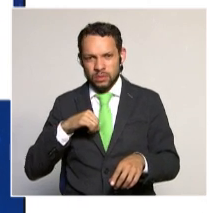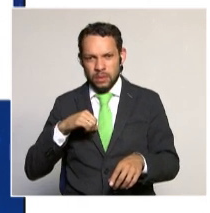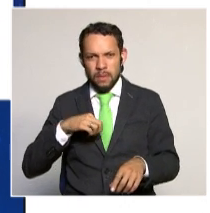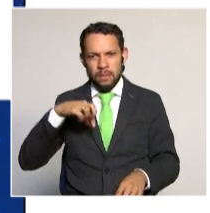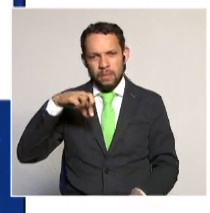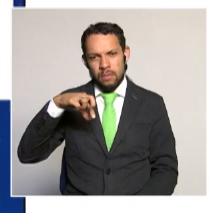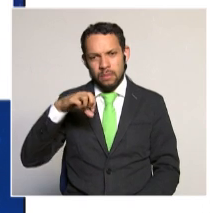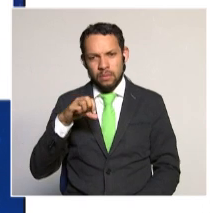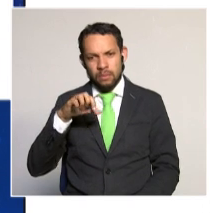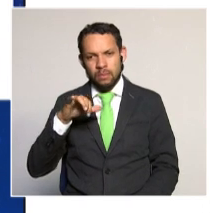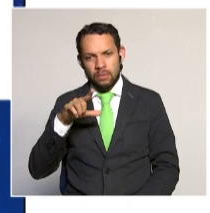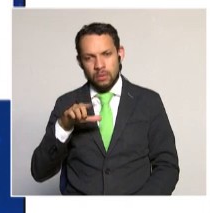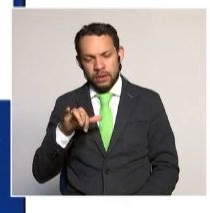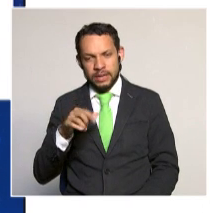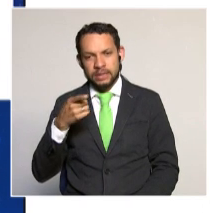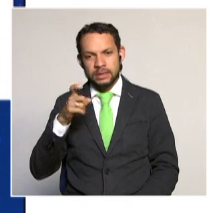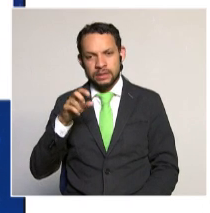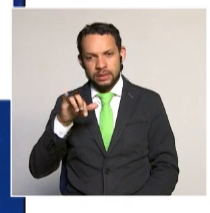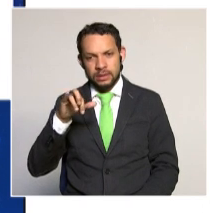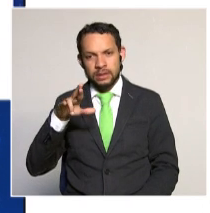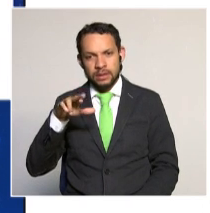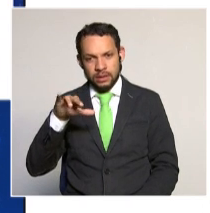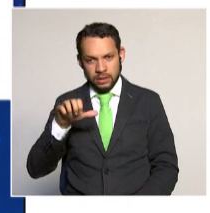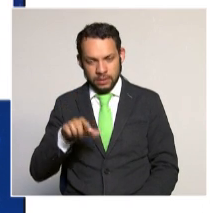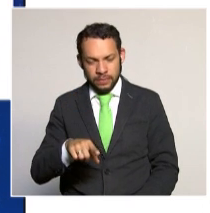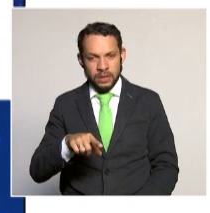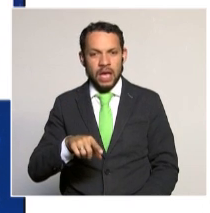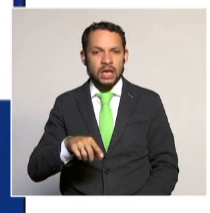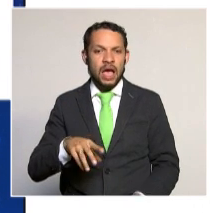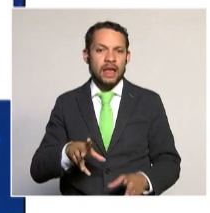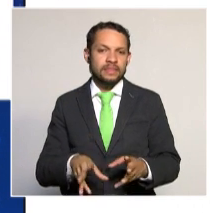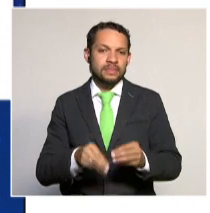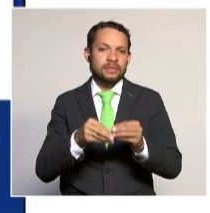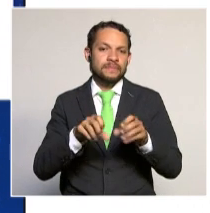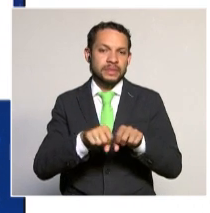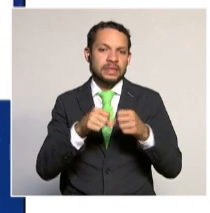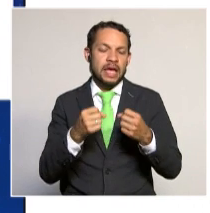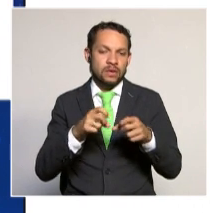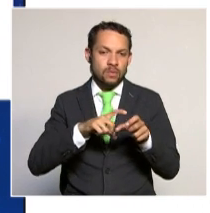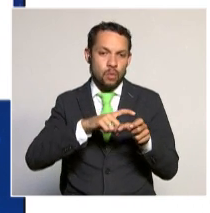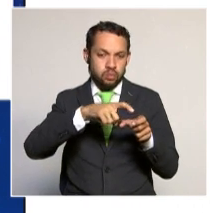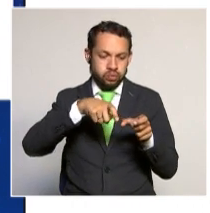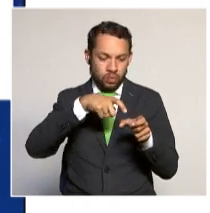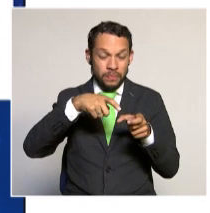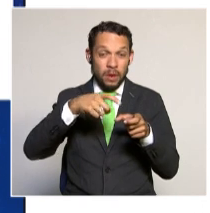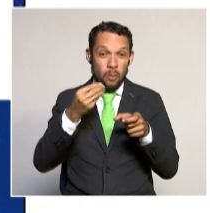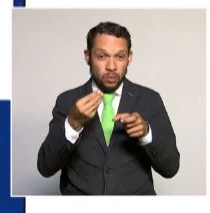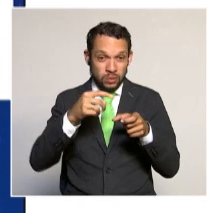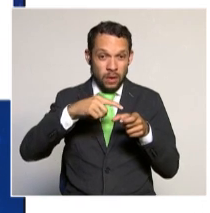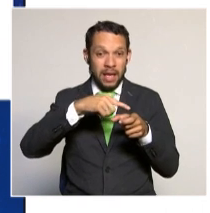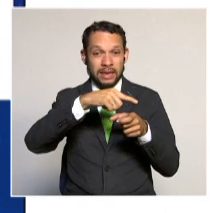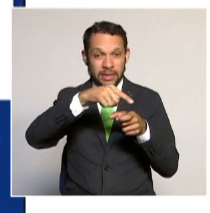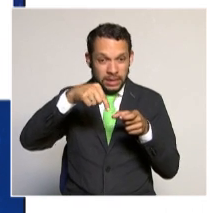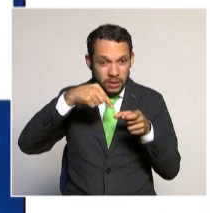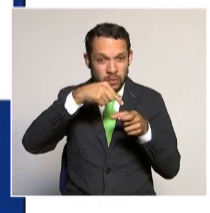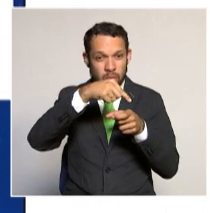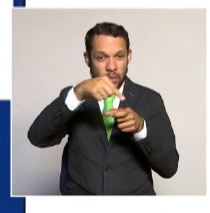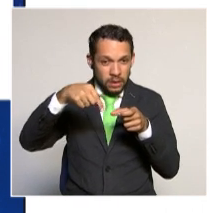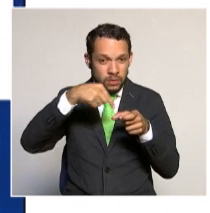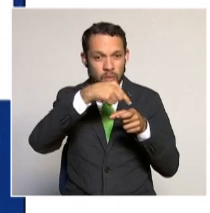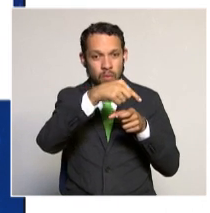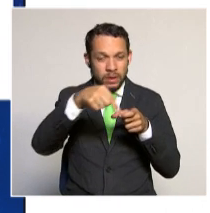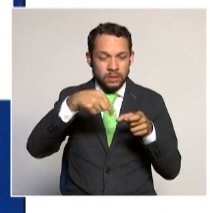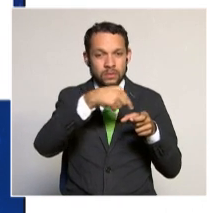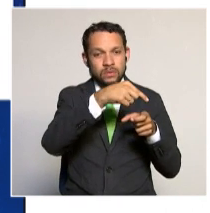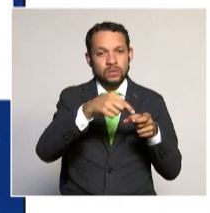poligiria y eso altera la morfología y la fisiología. Entonces, estas personas teniendo más giros cerebrales, antes tienen